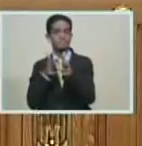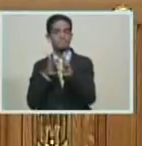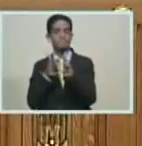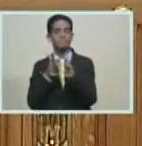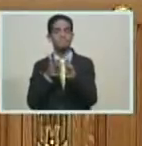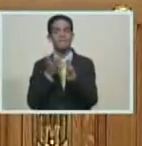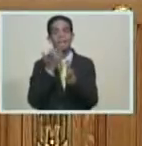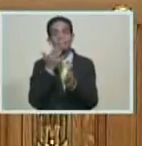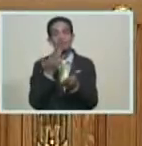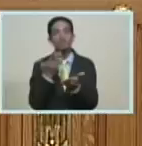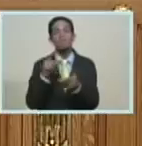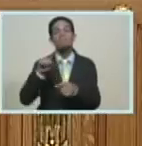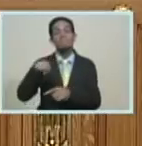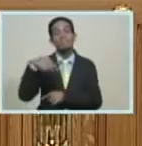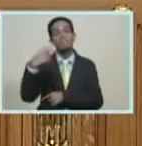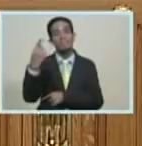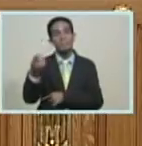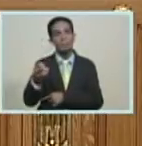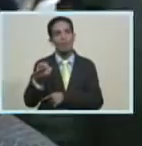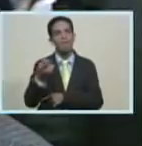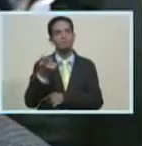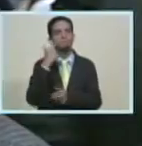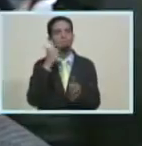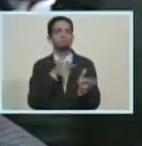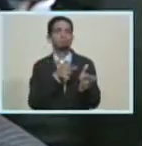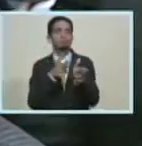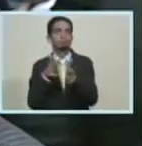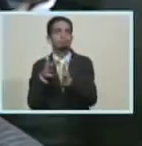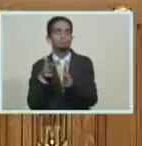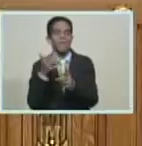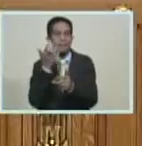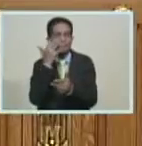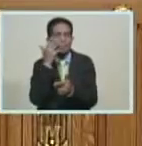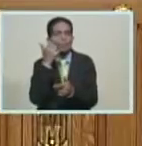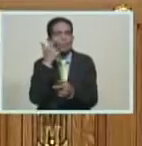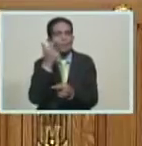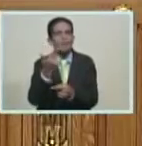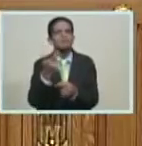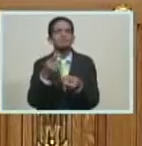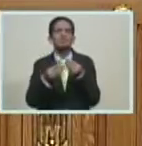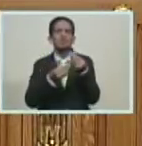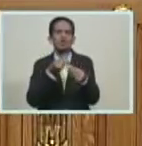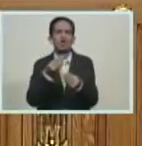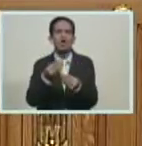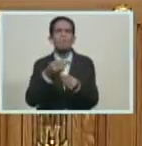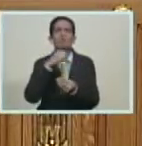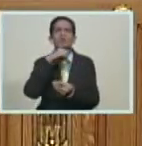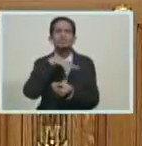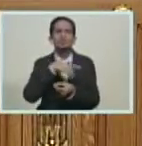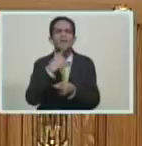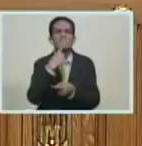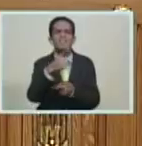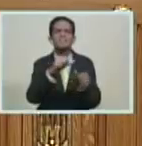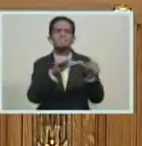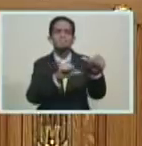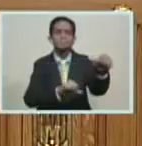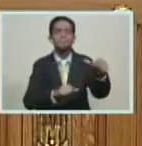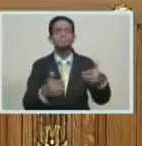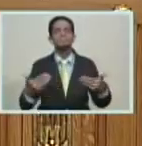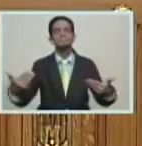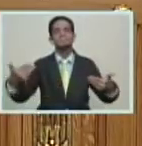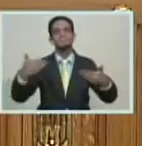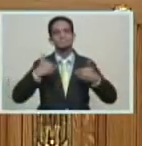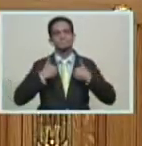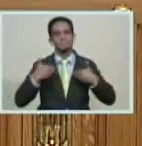el balance histórico después puede arrojar algunas conclusiones de esa época heroica, de sacrificio,